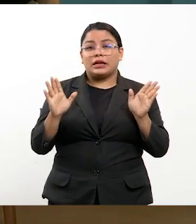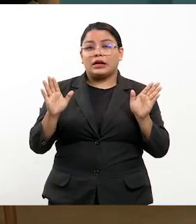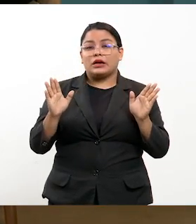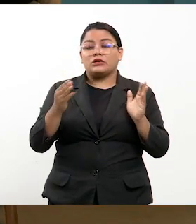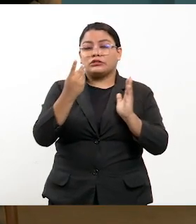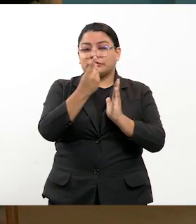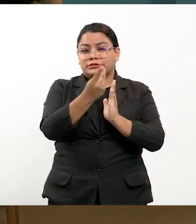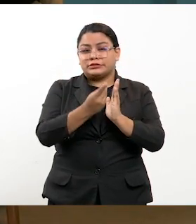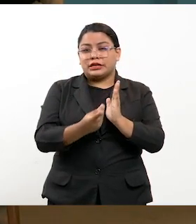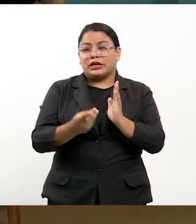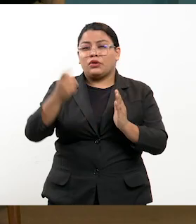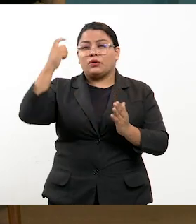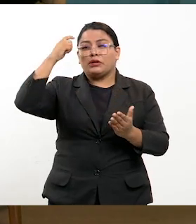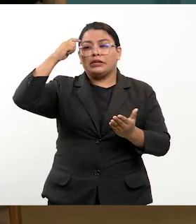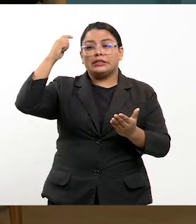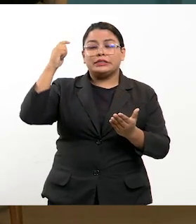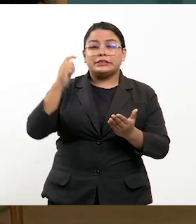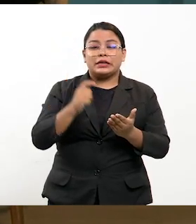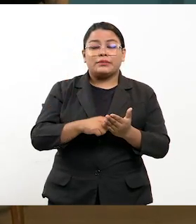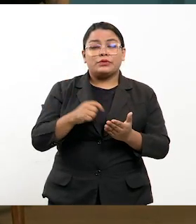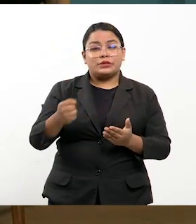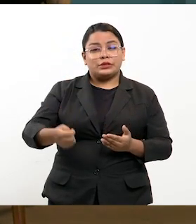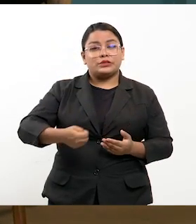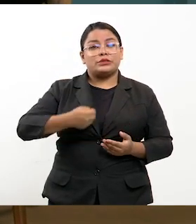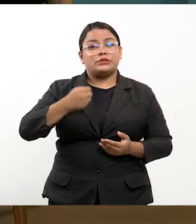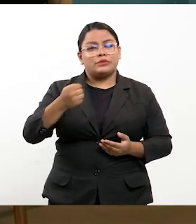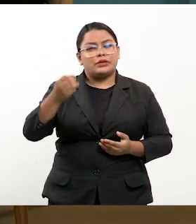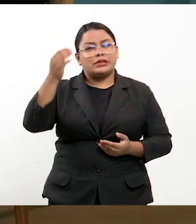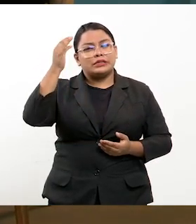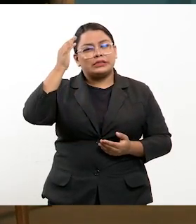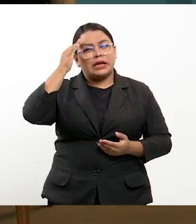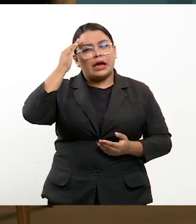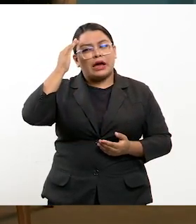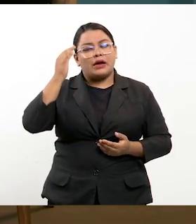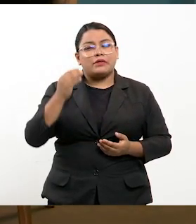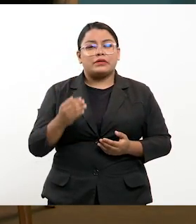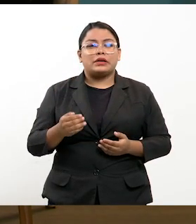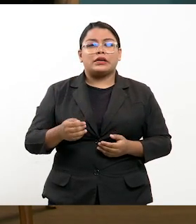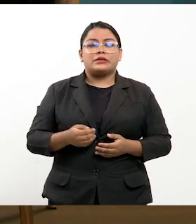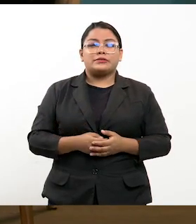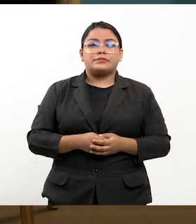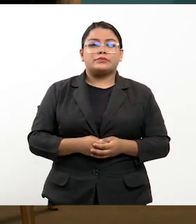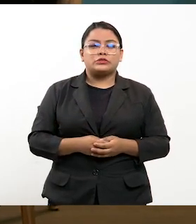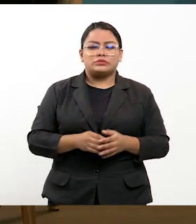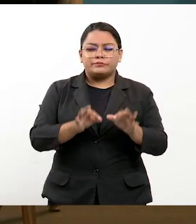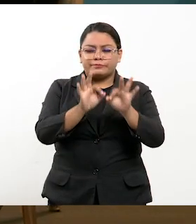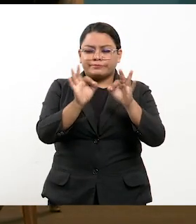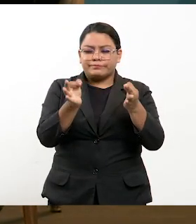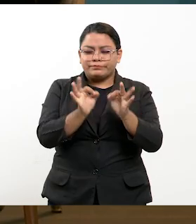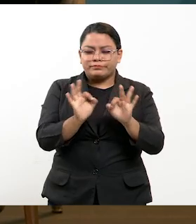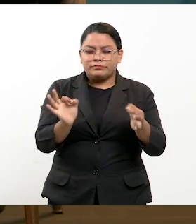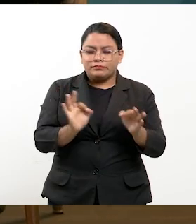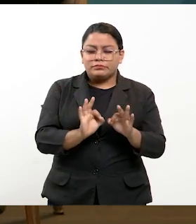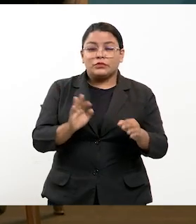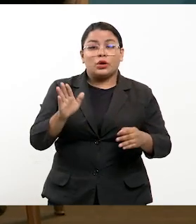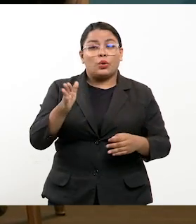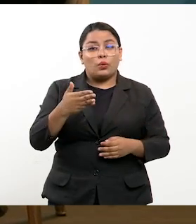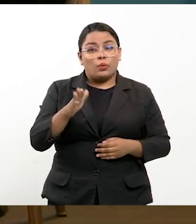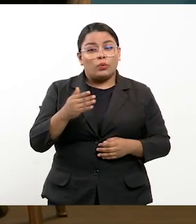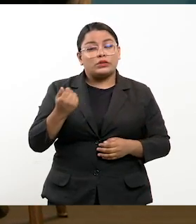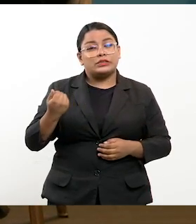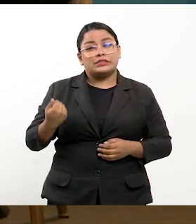del diseño de las pruebas es importante saber identificar la cantidad de texto que va a utilizar